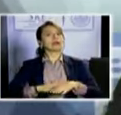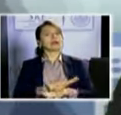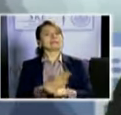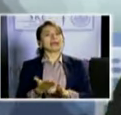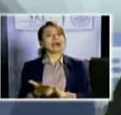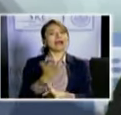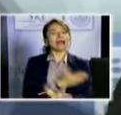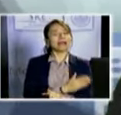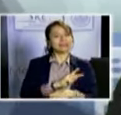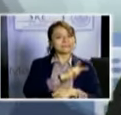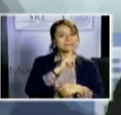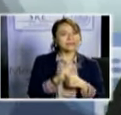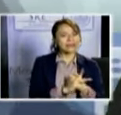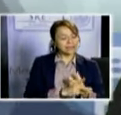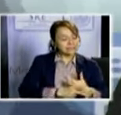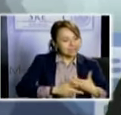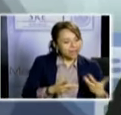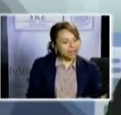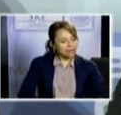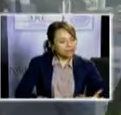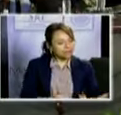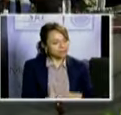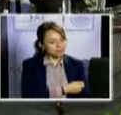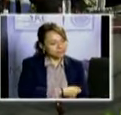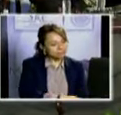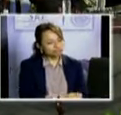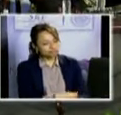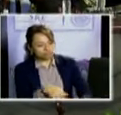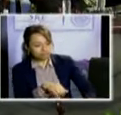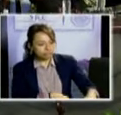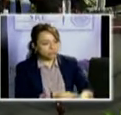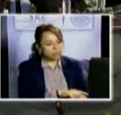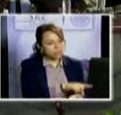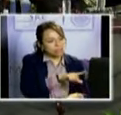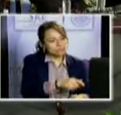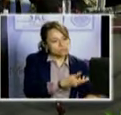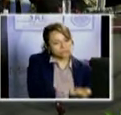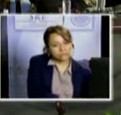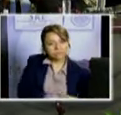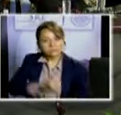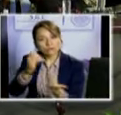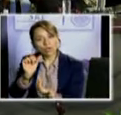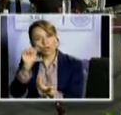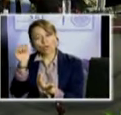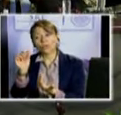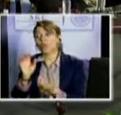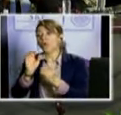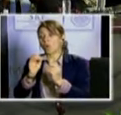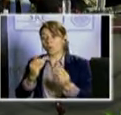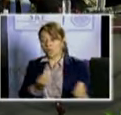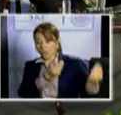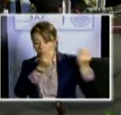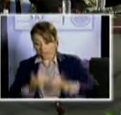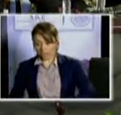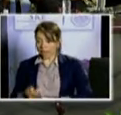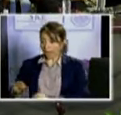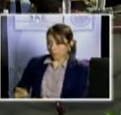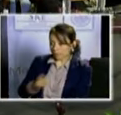de país de tránsito y de país consumidor. Entonces, esa es una nueva realidad. Entonces, nuevas realidades, nuevos